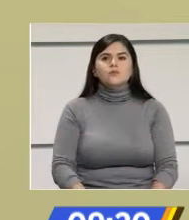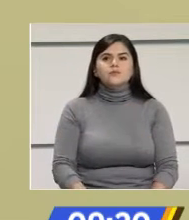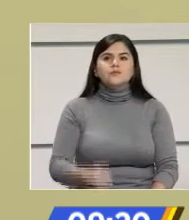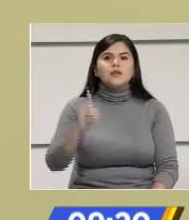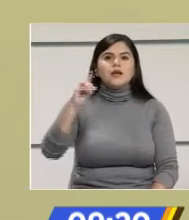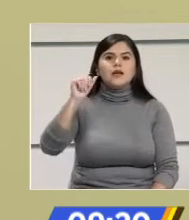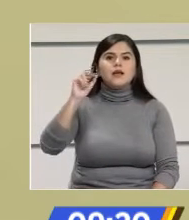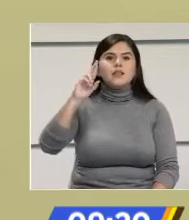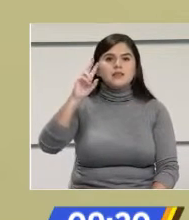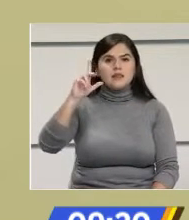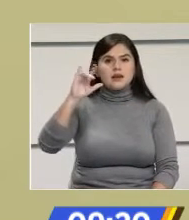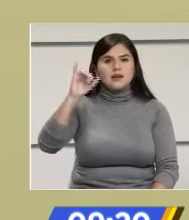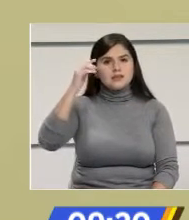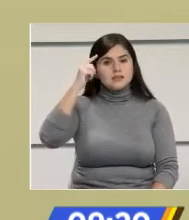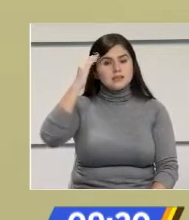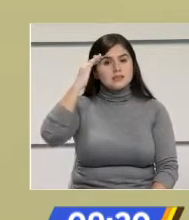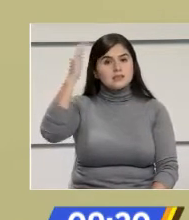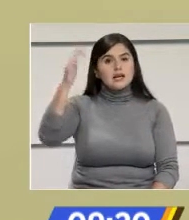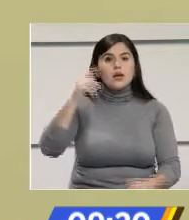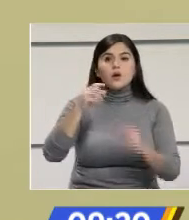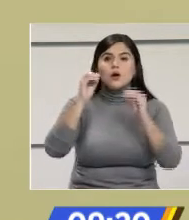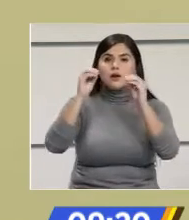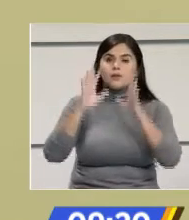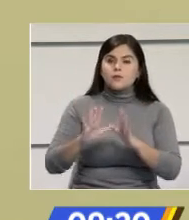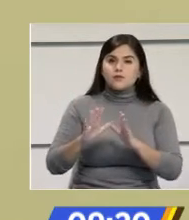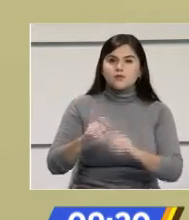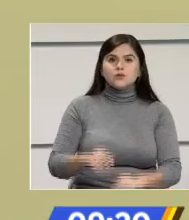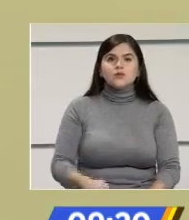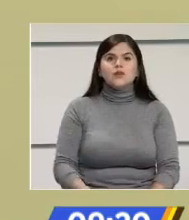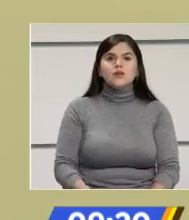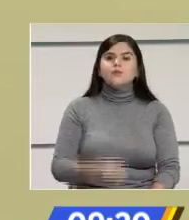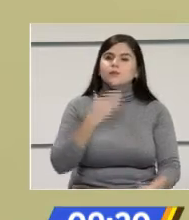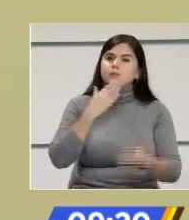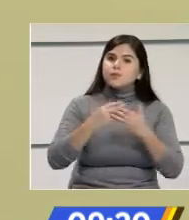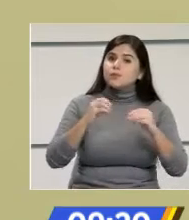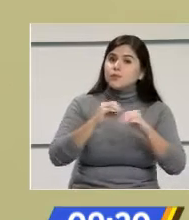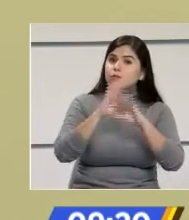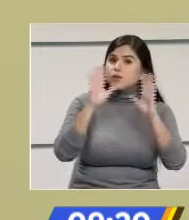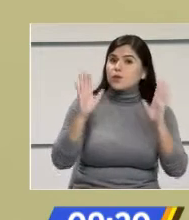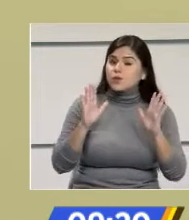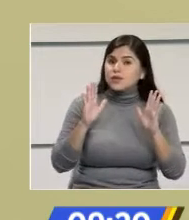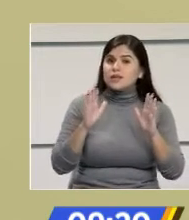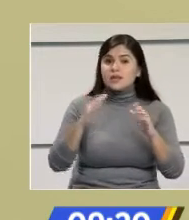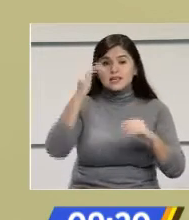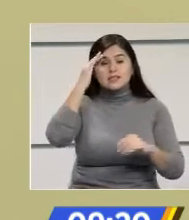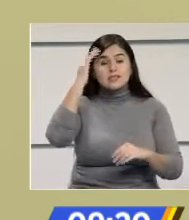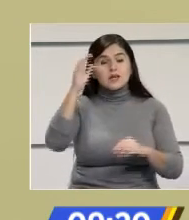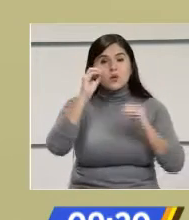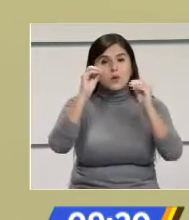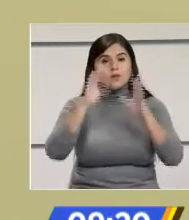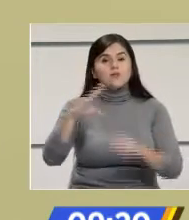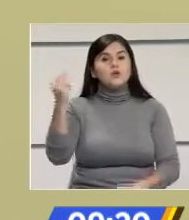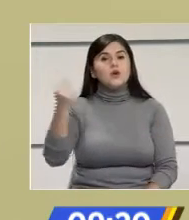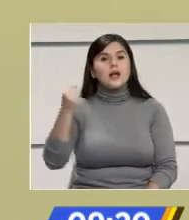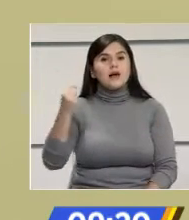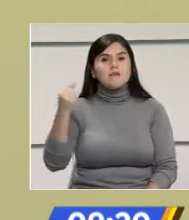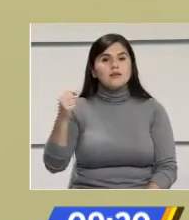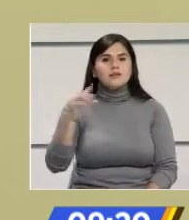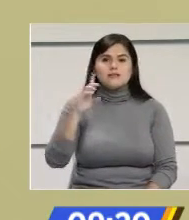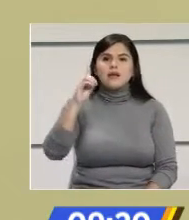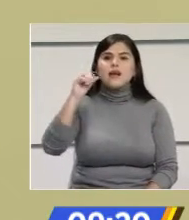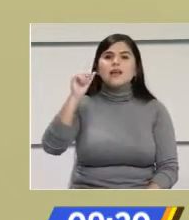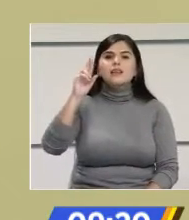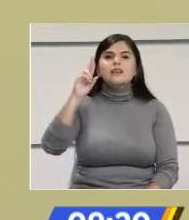dice, saludos a la Niña Delmis de su familia, bendiciones. Soleidy Rojas dice, buenos días. Noemi Quiroz dice, un saludo al profe Gabriel.